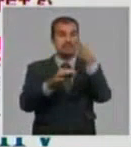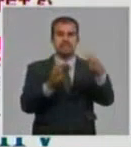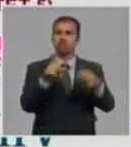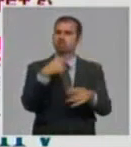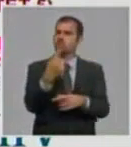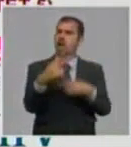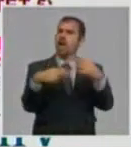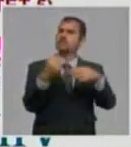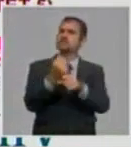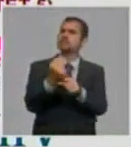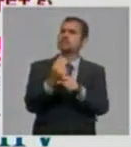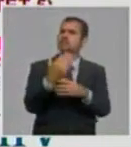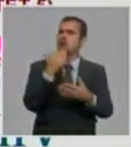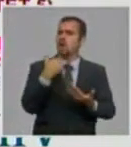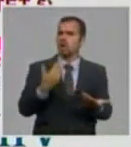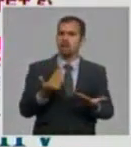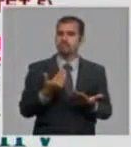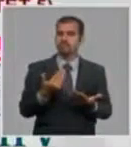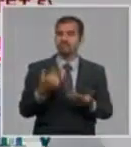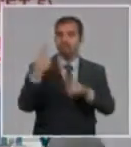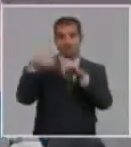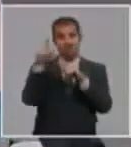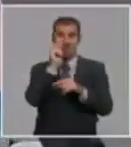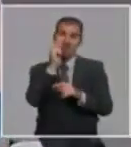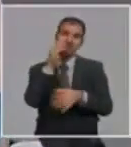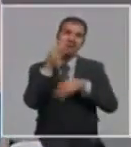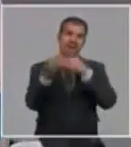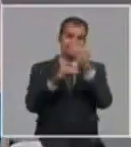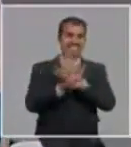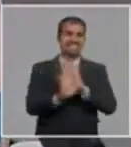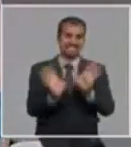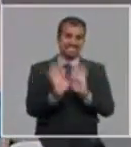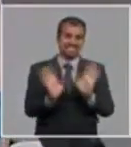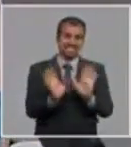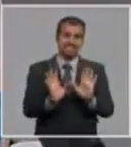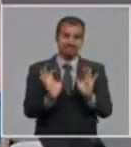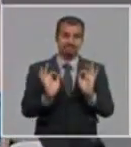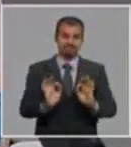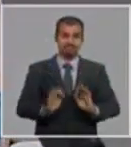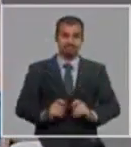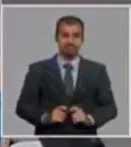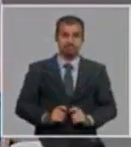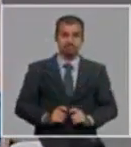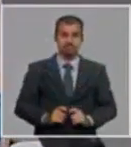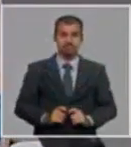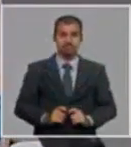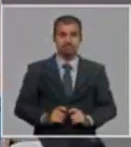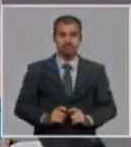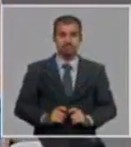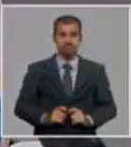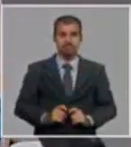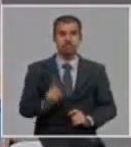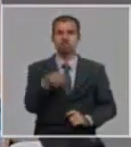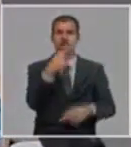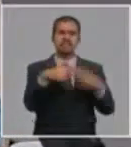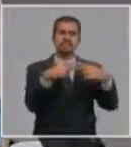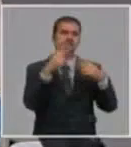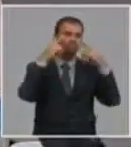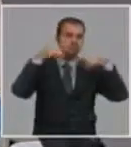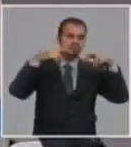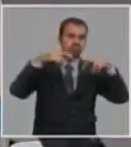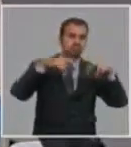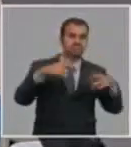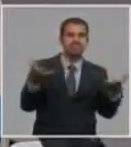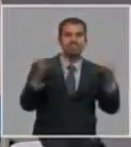mención el doctor que anteriormente nos comentaba. Y es el ciclo cerrado de la investigación,